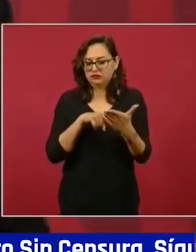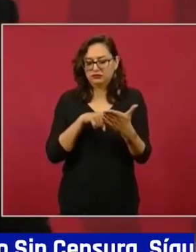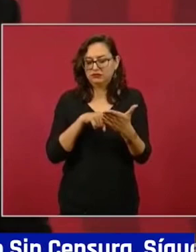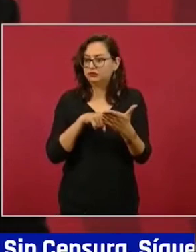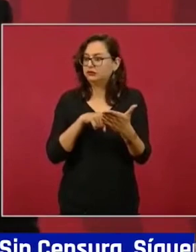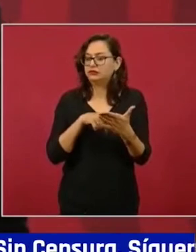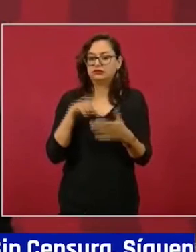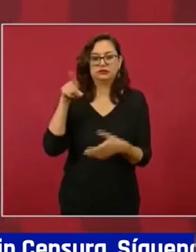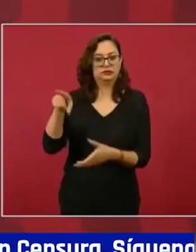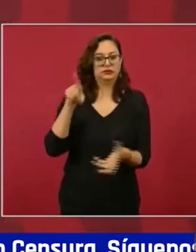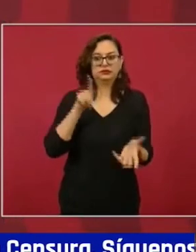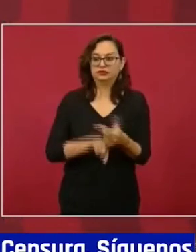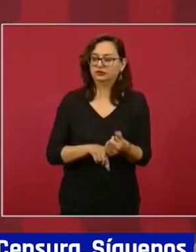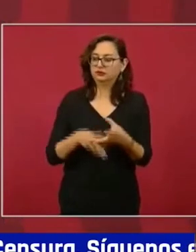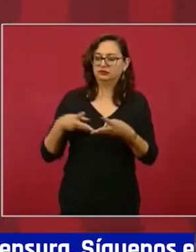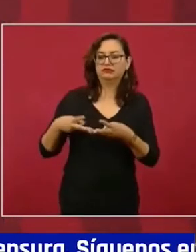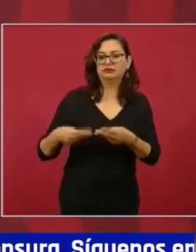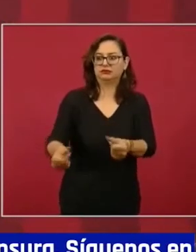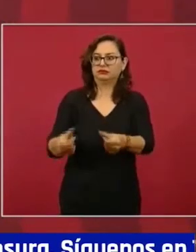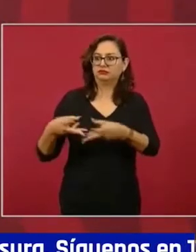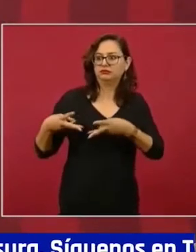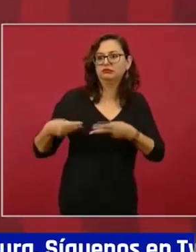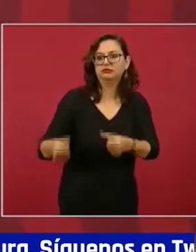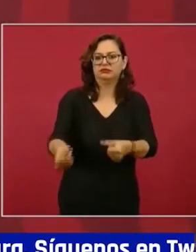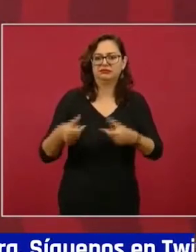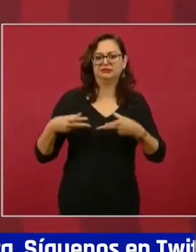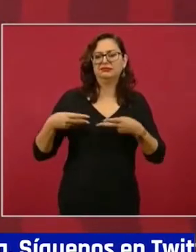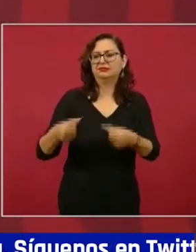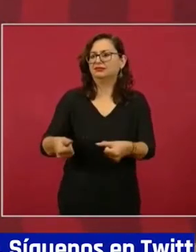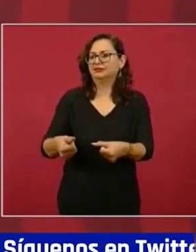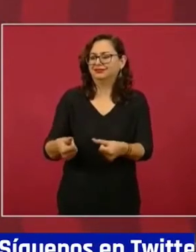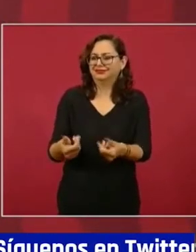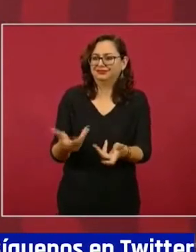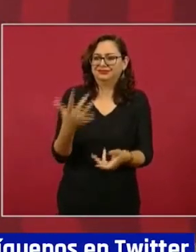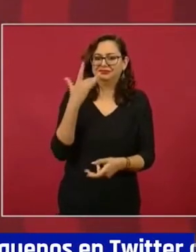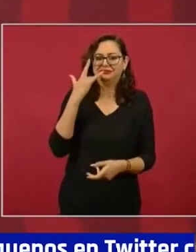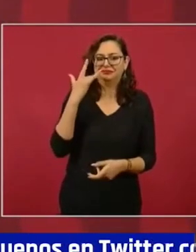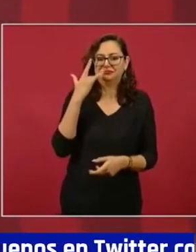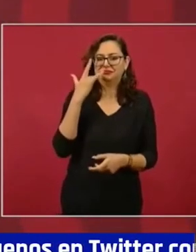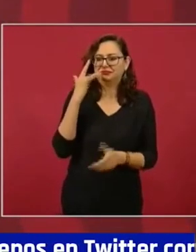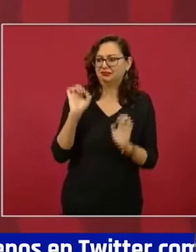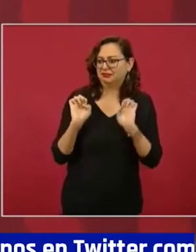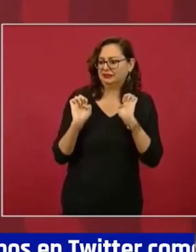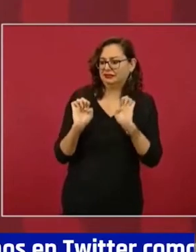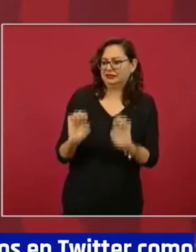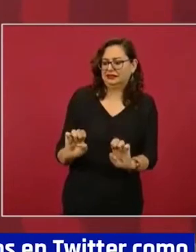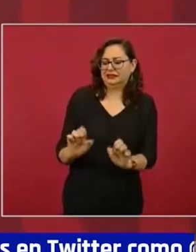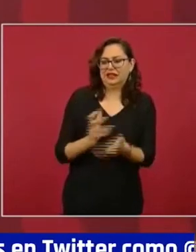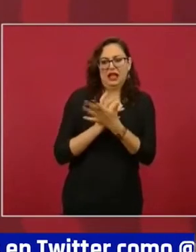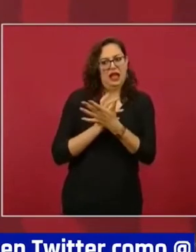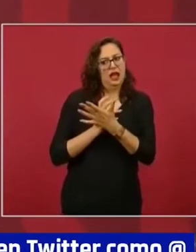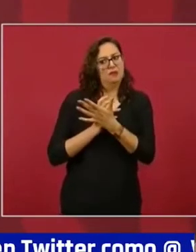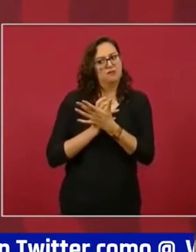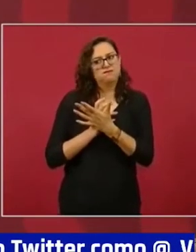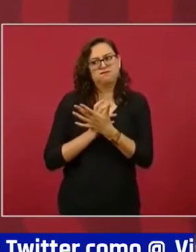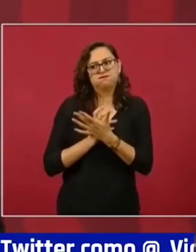superfluos. hay